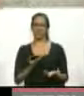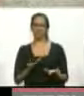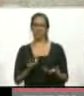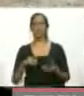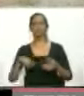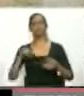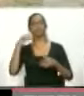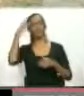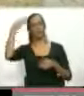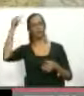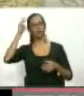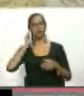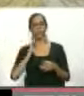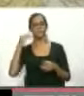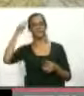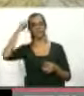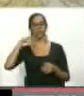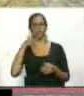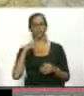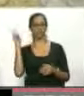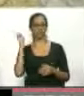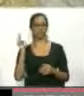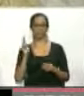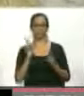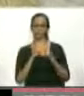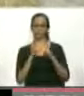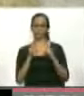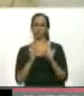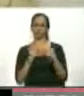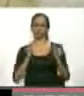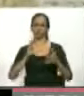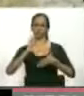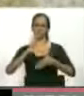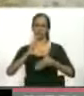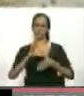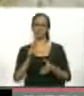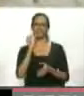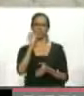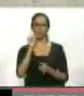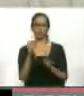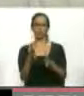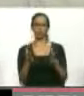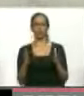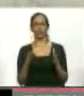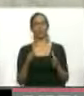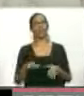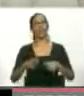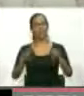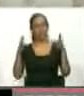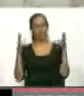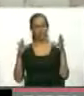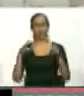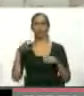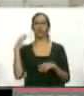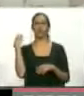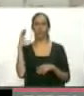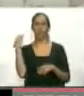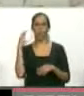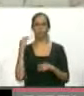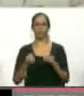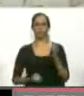militar y político venezolano conocido como el libertador de américa casi lo logra con la gran colombia nación creada en